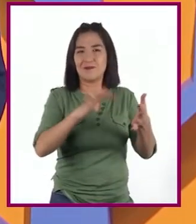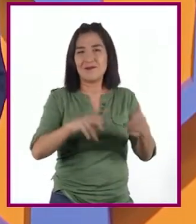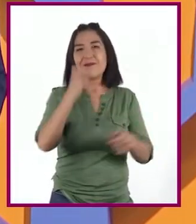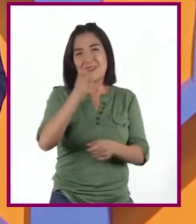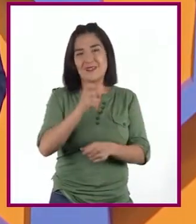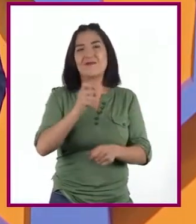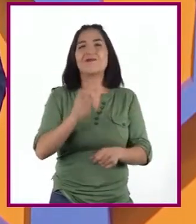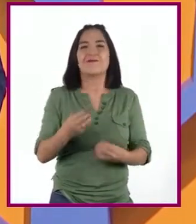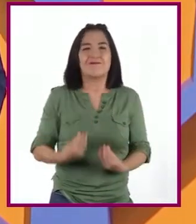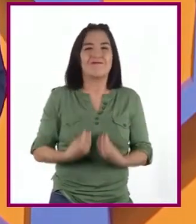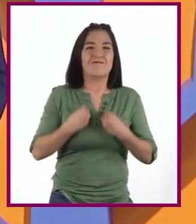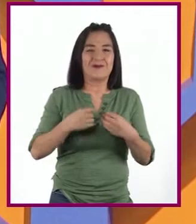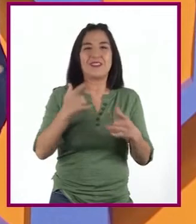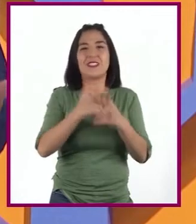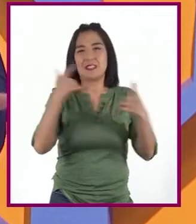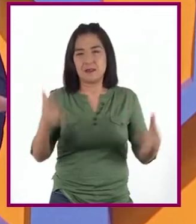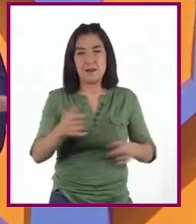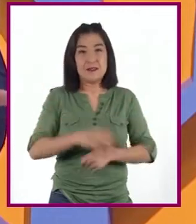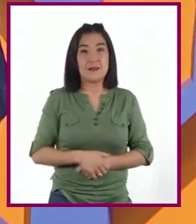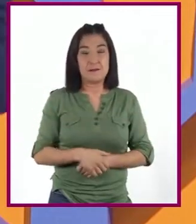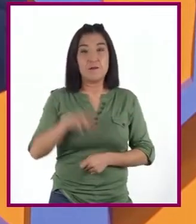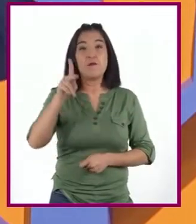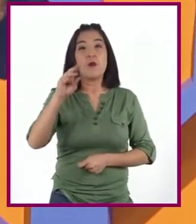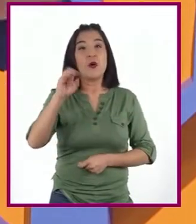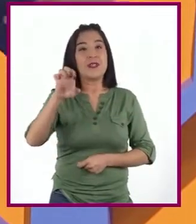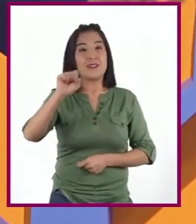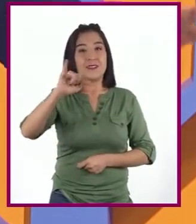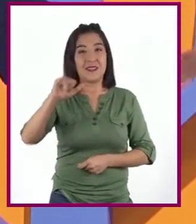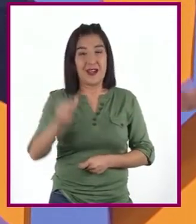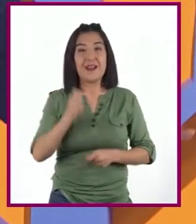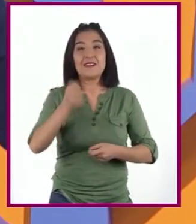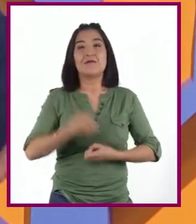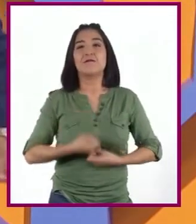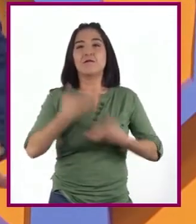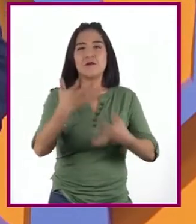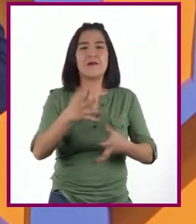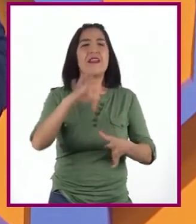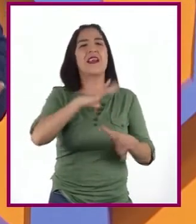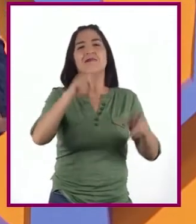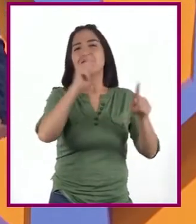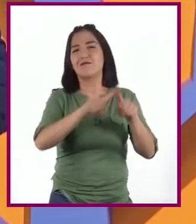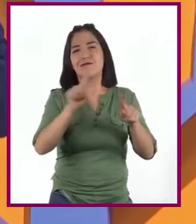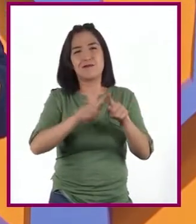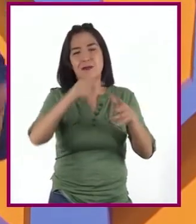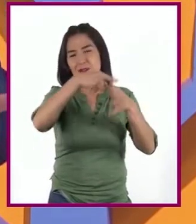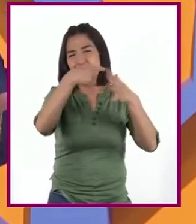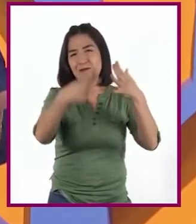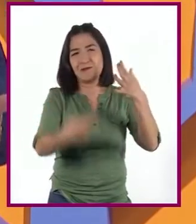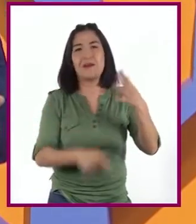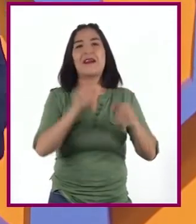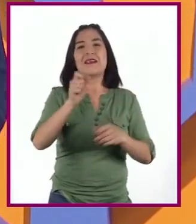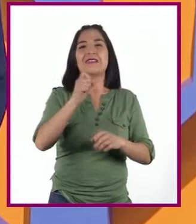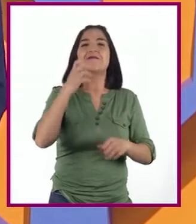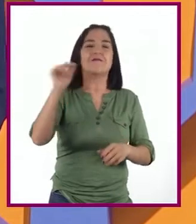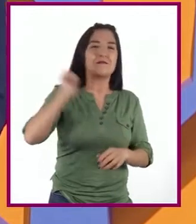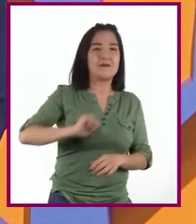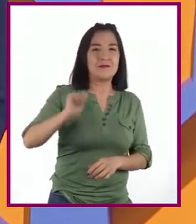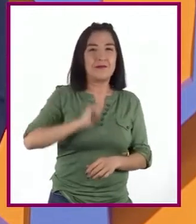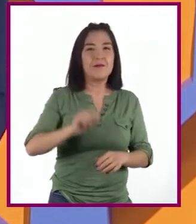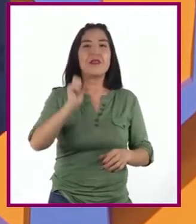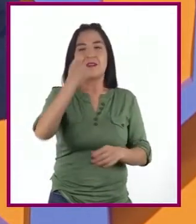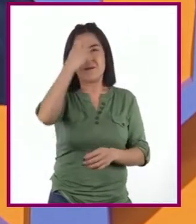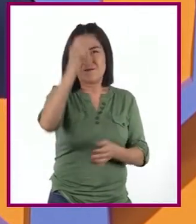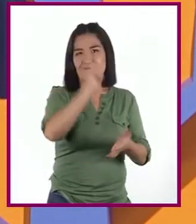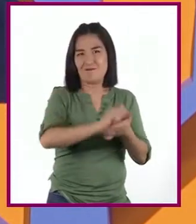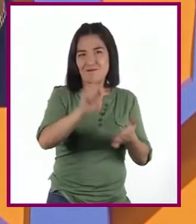momento de la historia. La poesía está enmarcada por una serie de acontecimientos de la época en la que fue